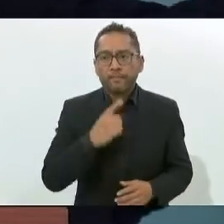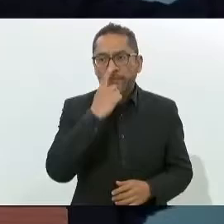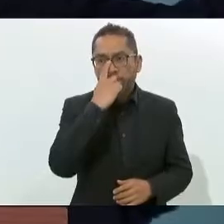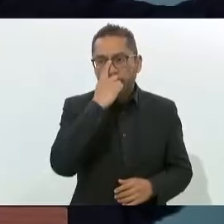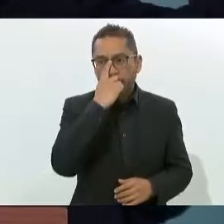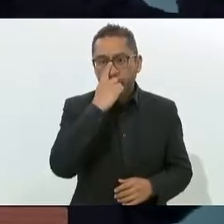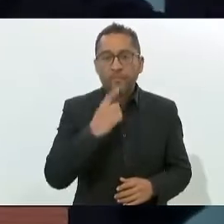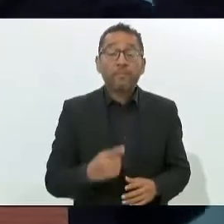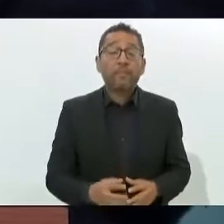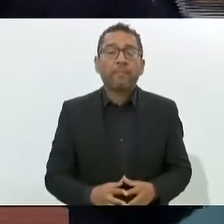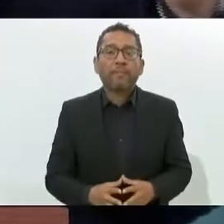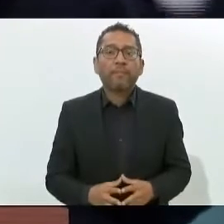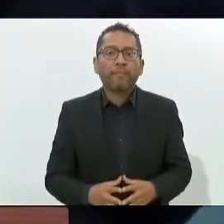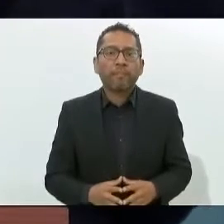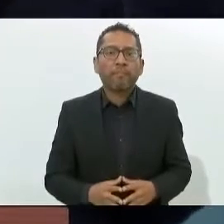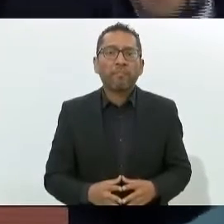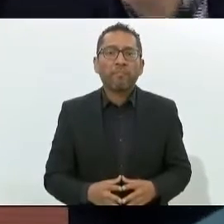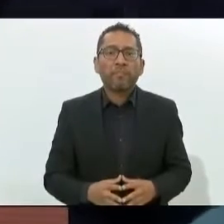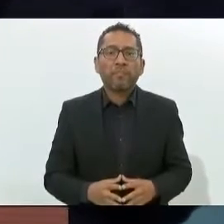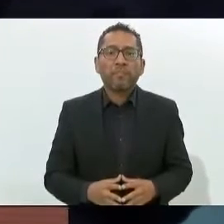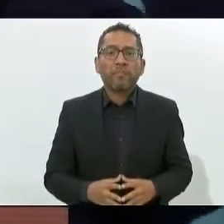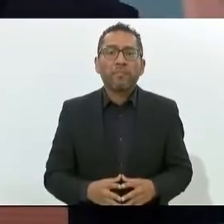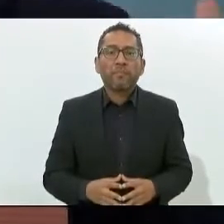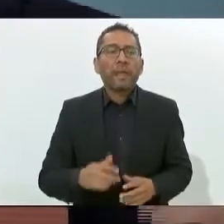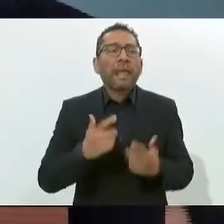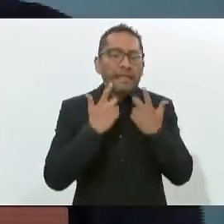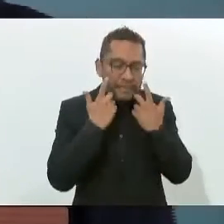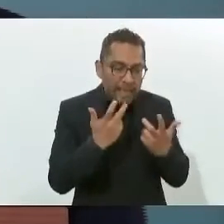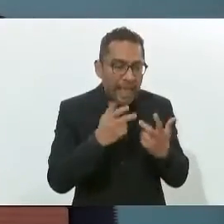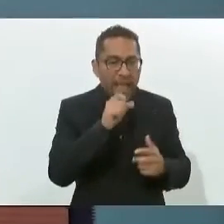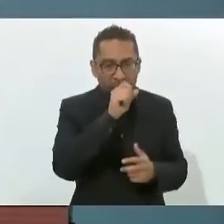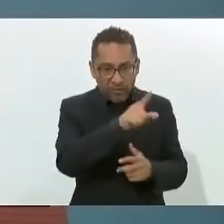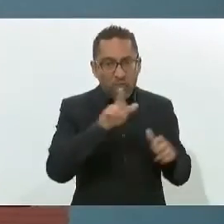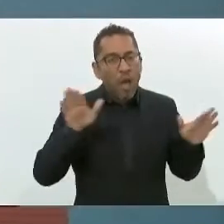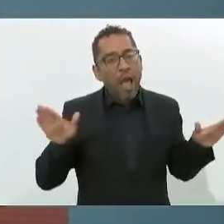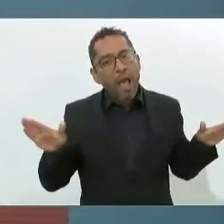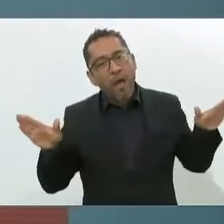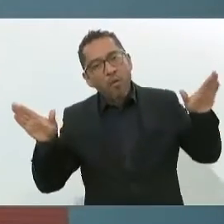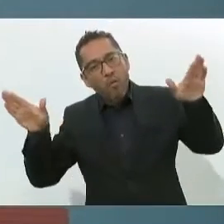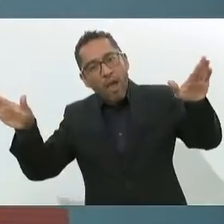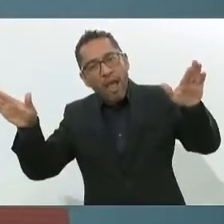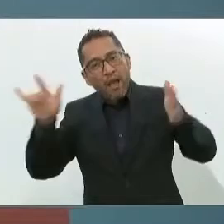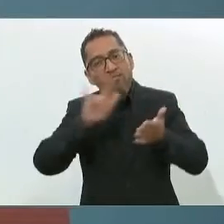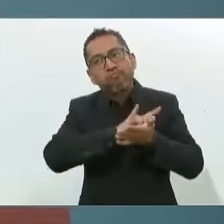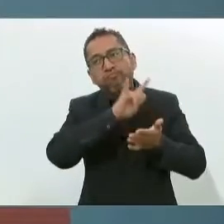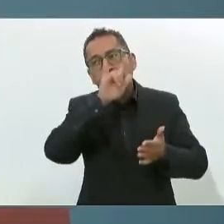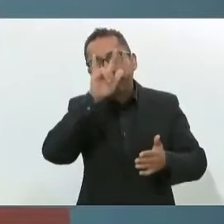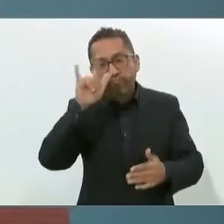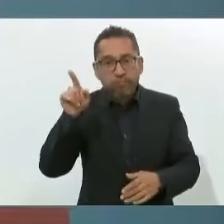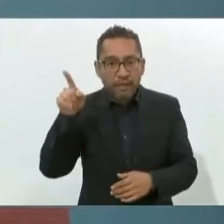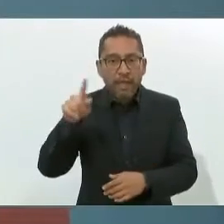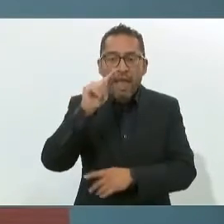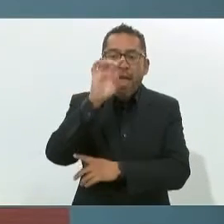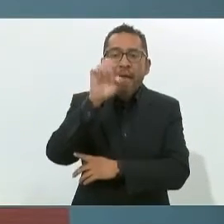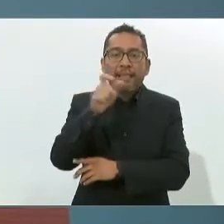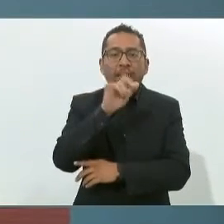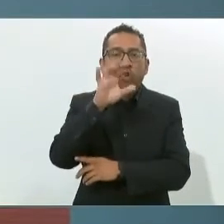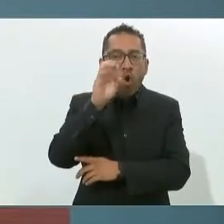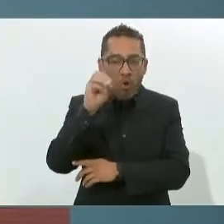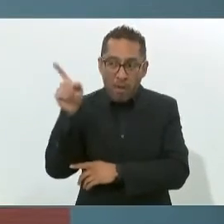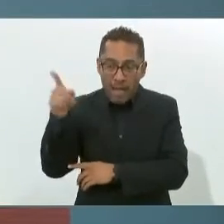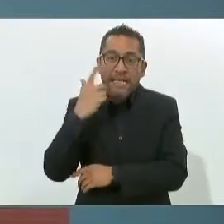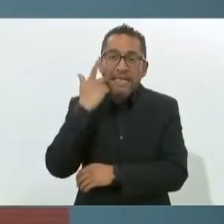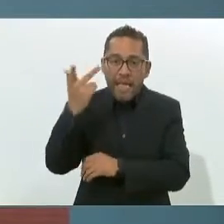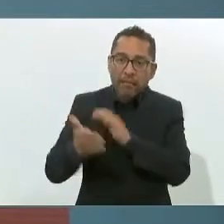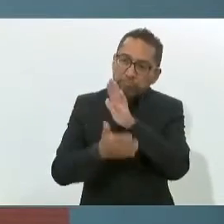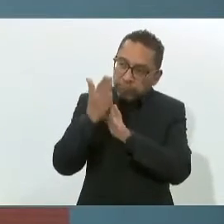Querían que siguiéramos construyendo el aeropuerto de Texcoco,